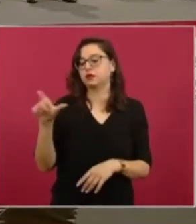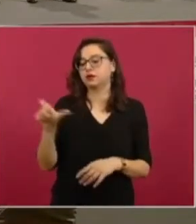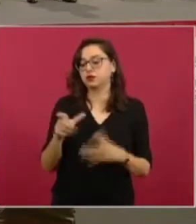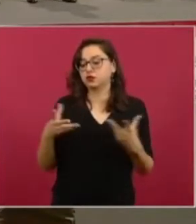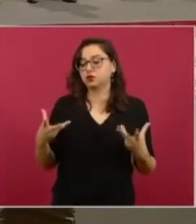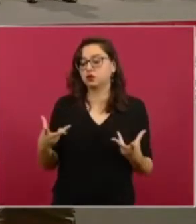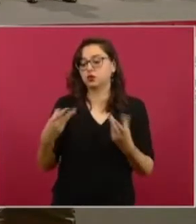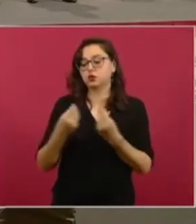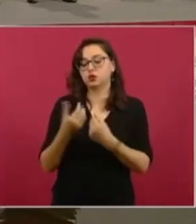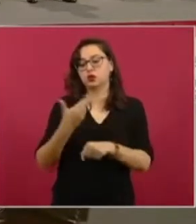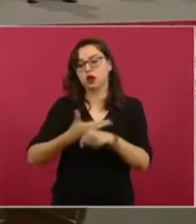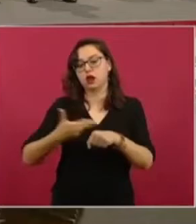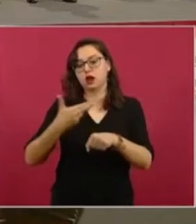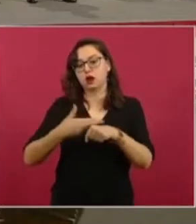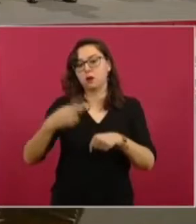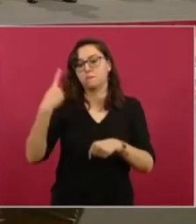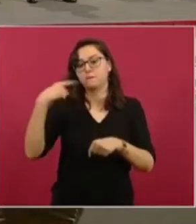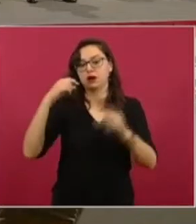presidente?